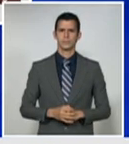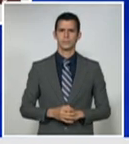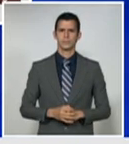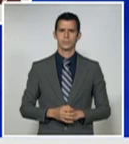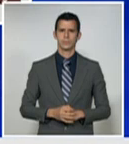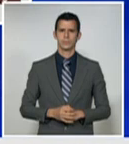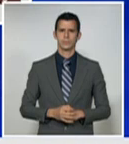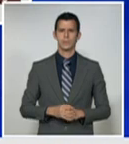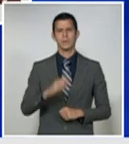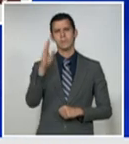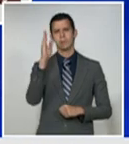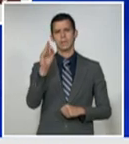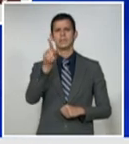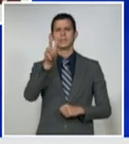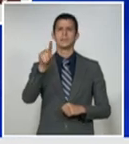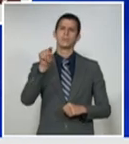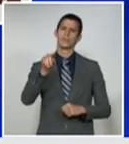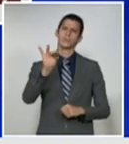India